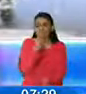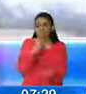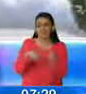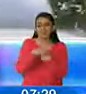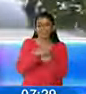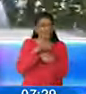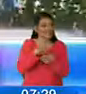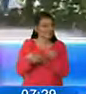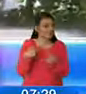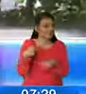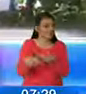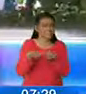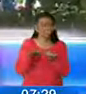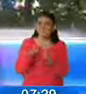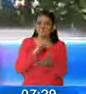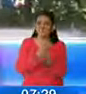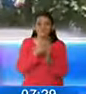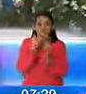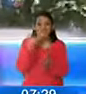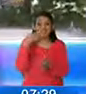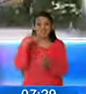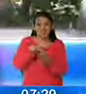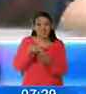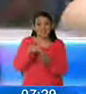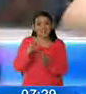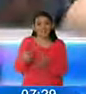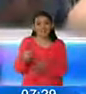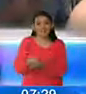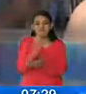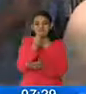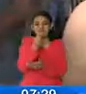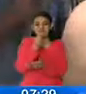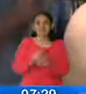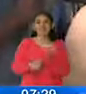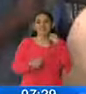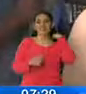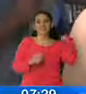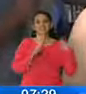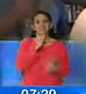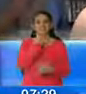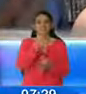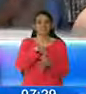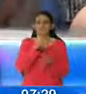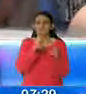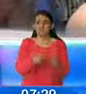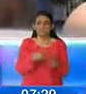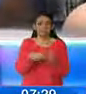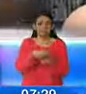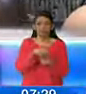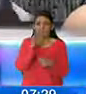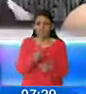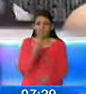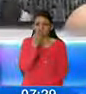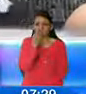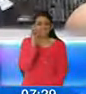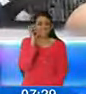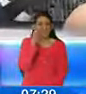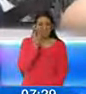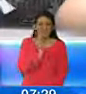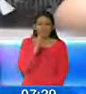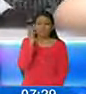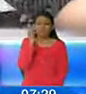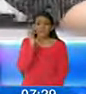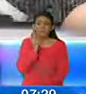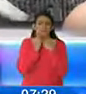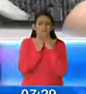es tradición ya, es creo que la mejor parte de las elecciones a mi juicio. Todas las elecciones siempre venimos a comer las mismas empanadas, son deliciosas, la señora